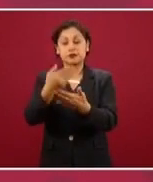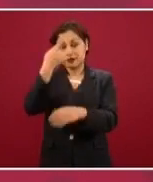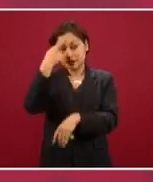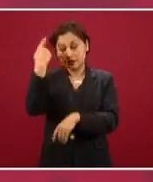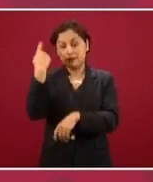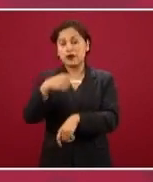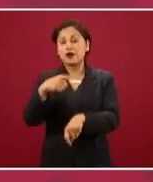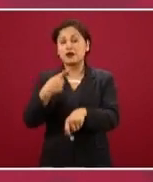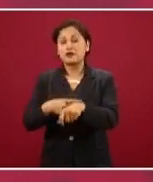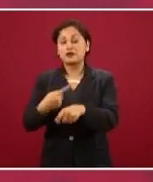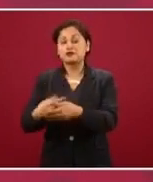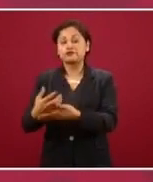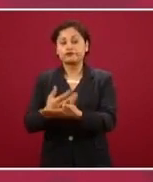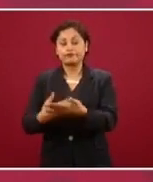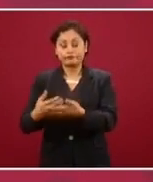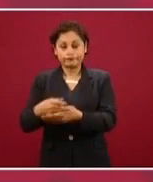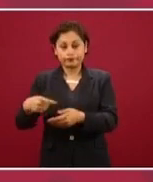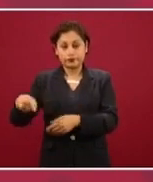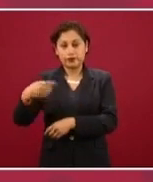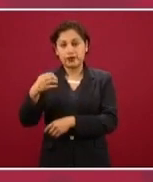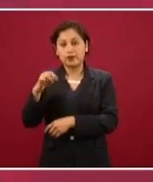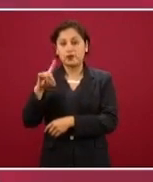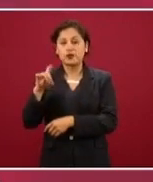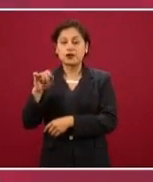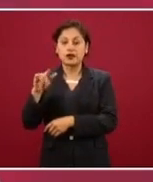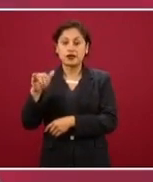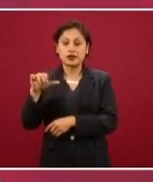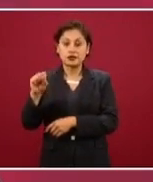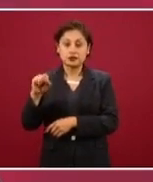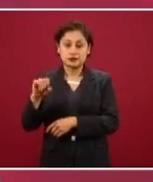Desgraciadamente, sí, fue una